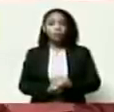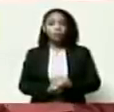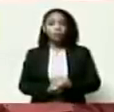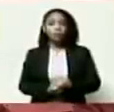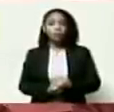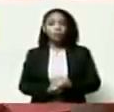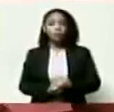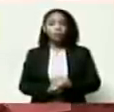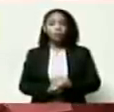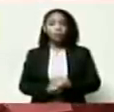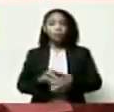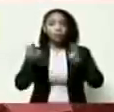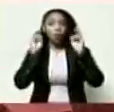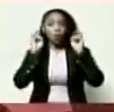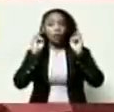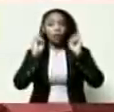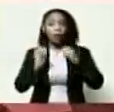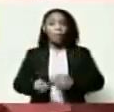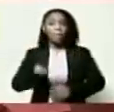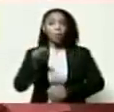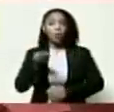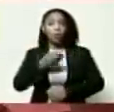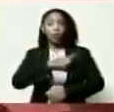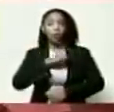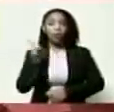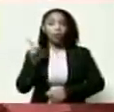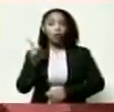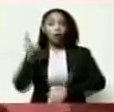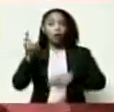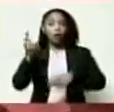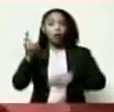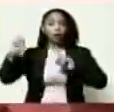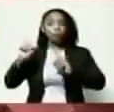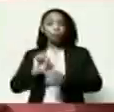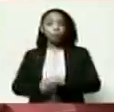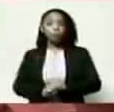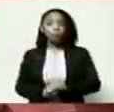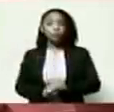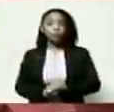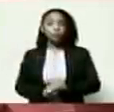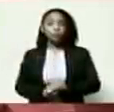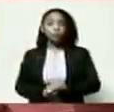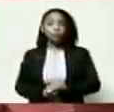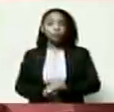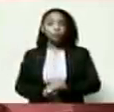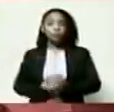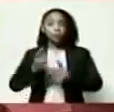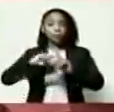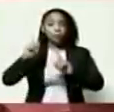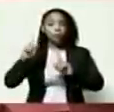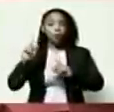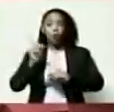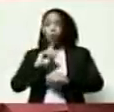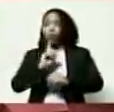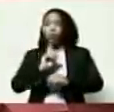Uno de los temas fundamentales allí es el tema energético. El tema energético no